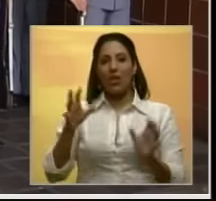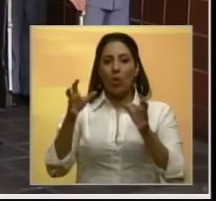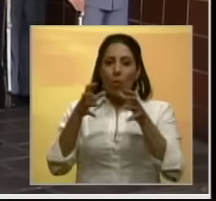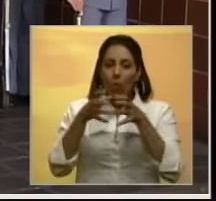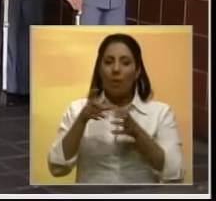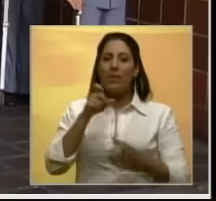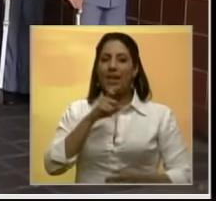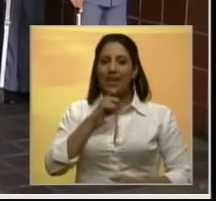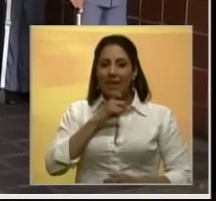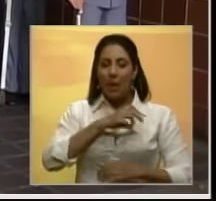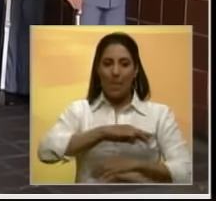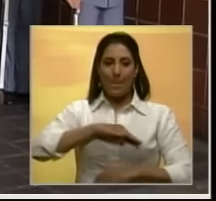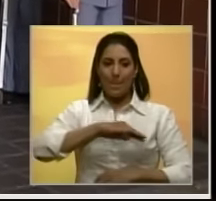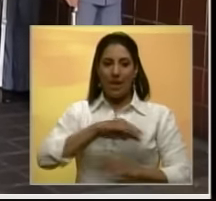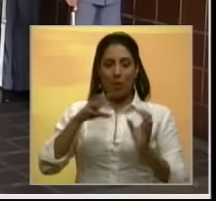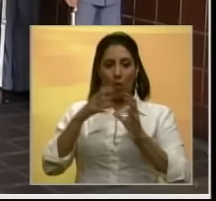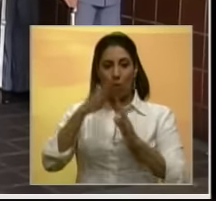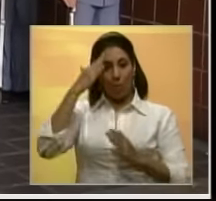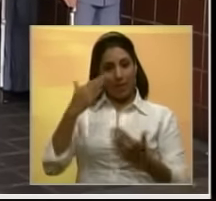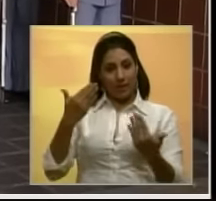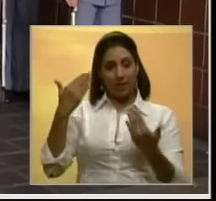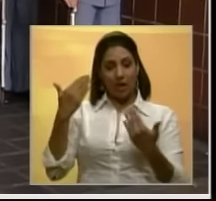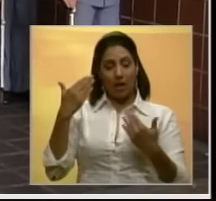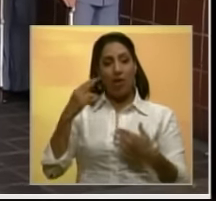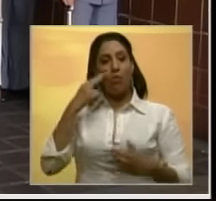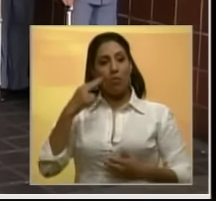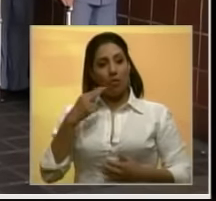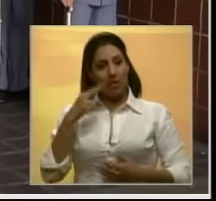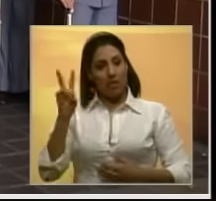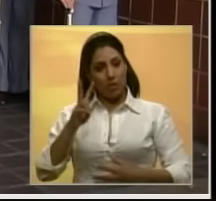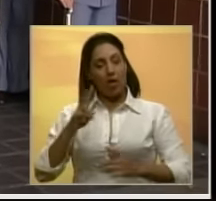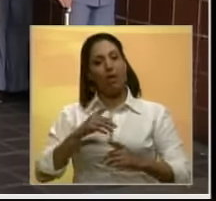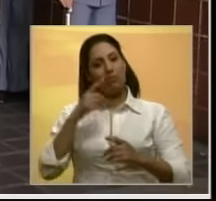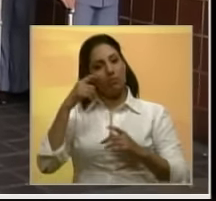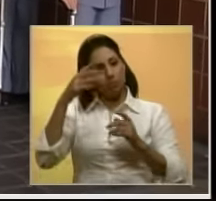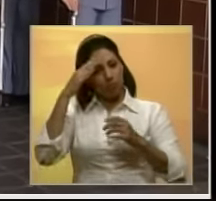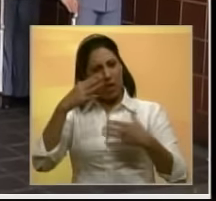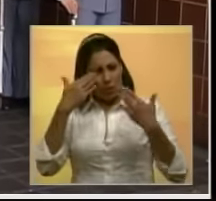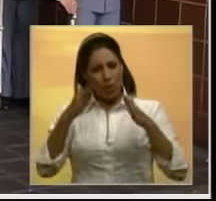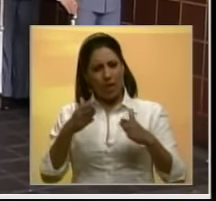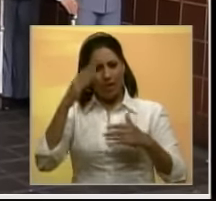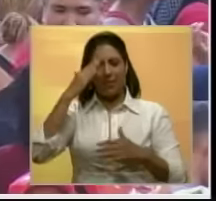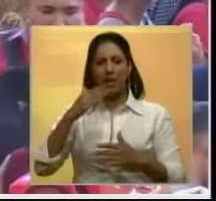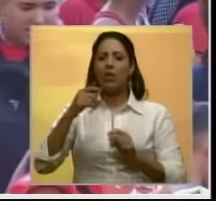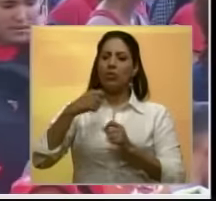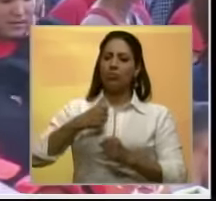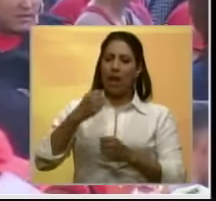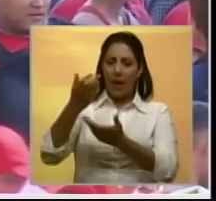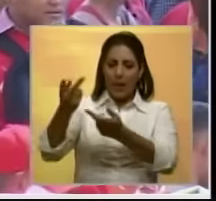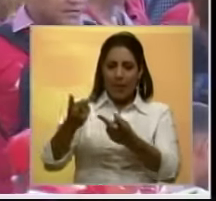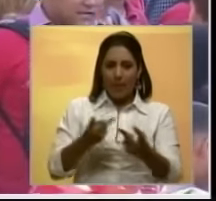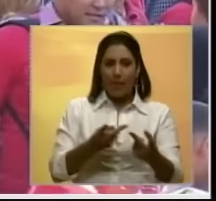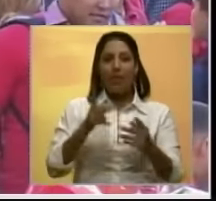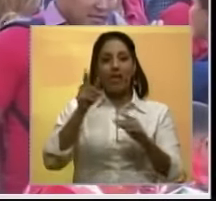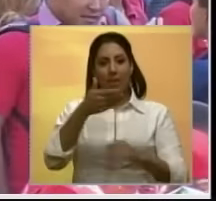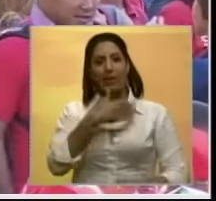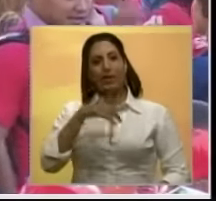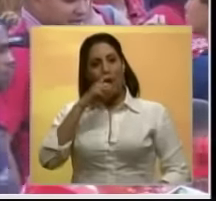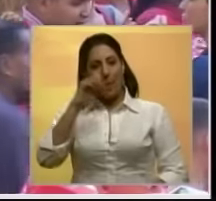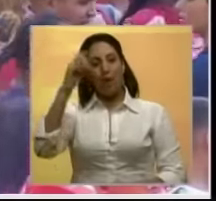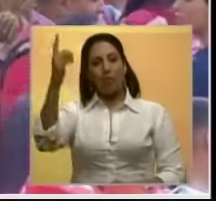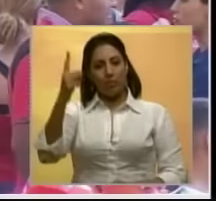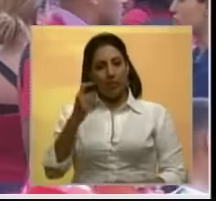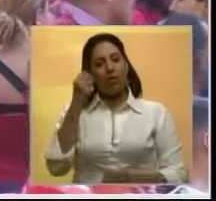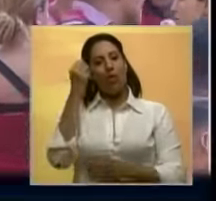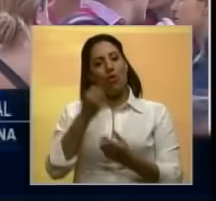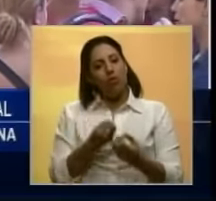parte de los miembros de la Academia Militar Bolivariana de Venezuela, y el jefe del Estado, como parte de los actos, también hará